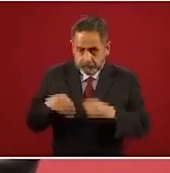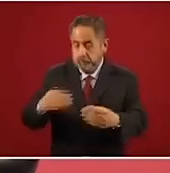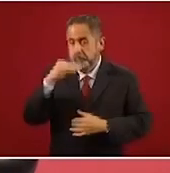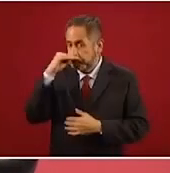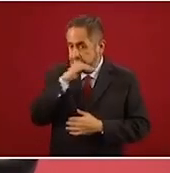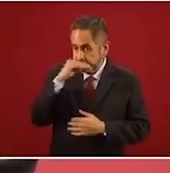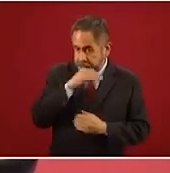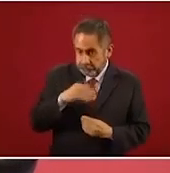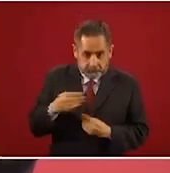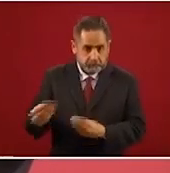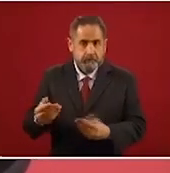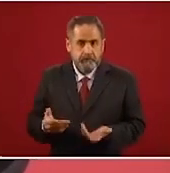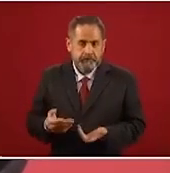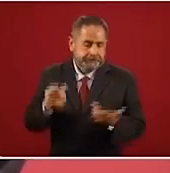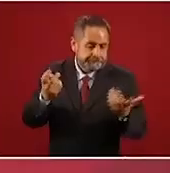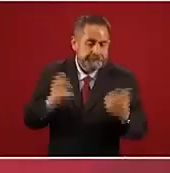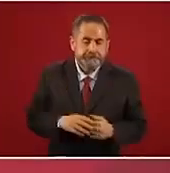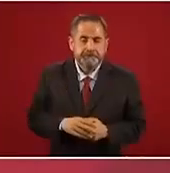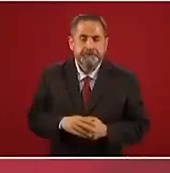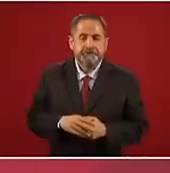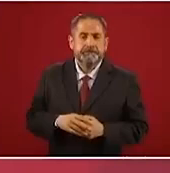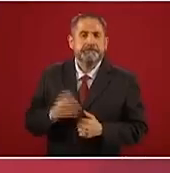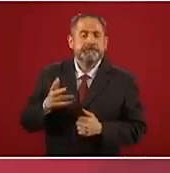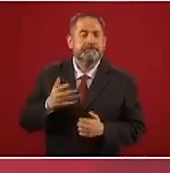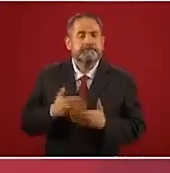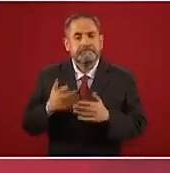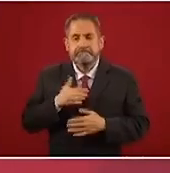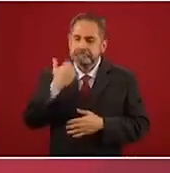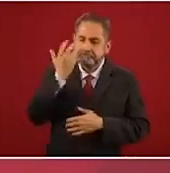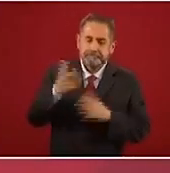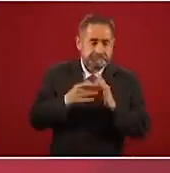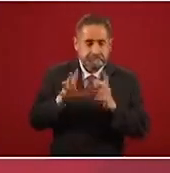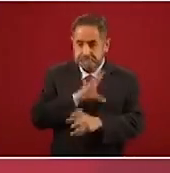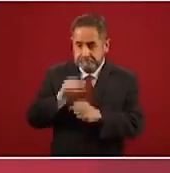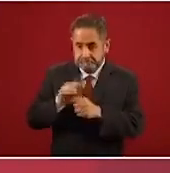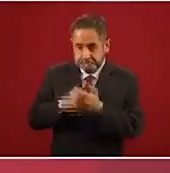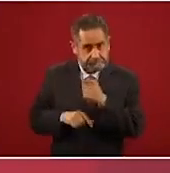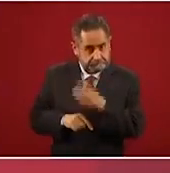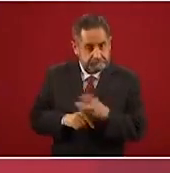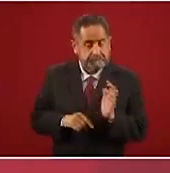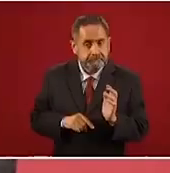gratuitos. Entonces, ahora lo que queremos es que todo eso